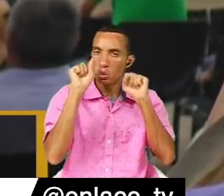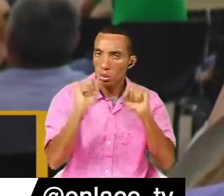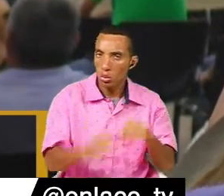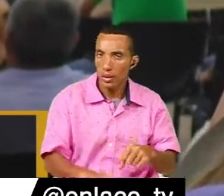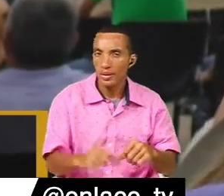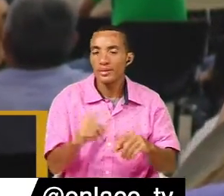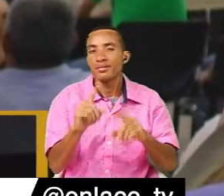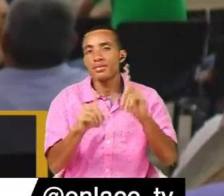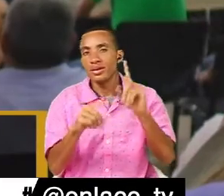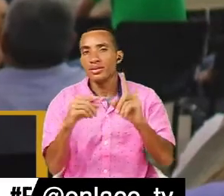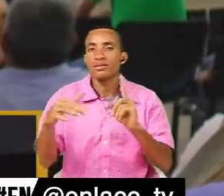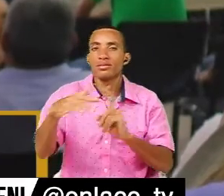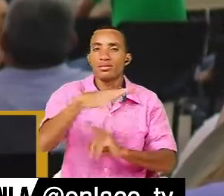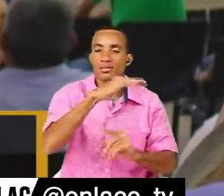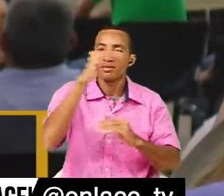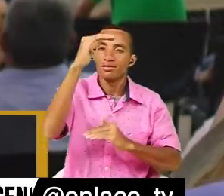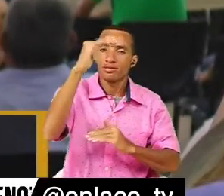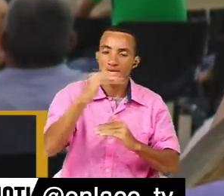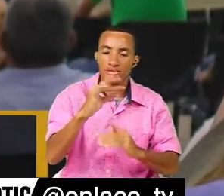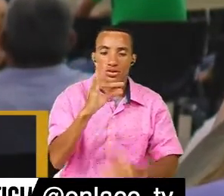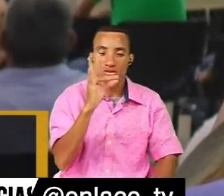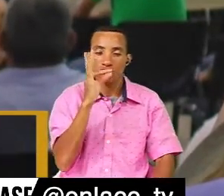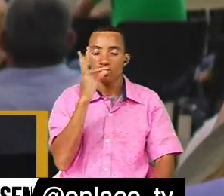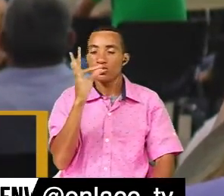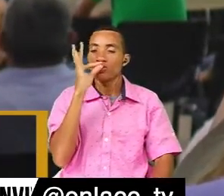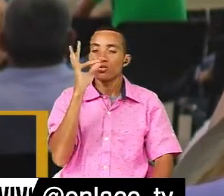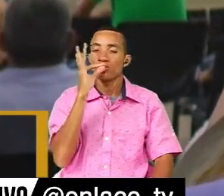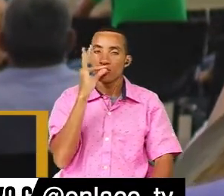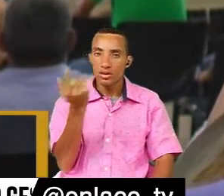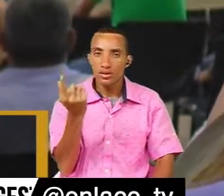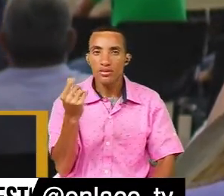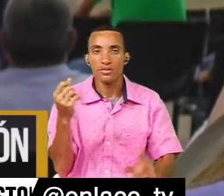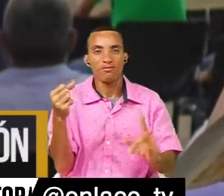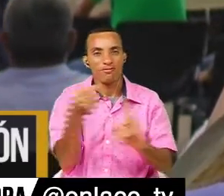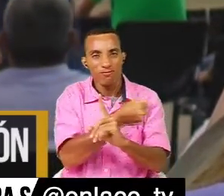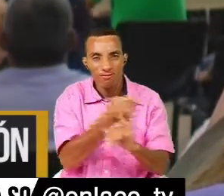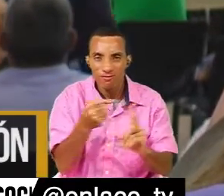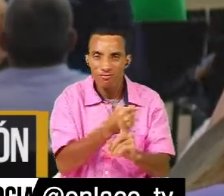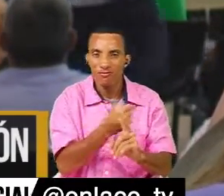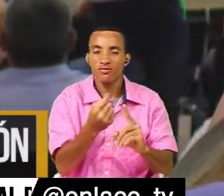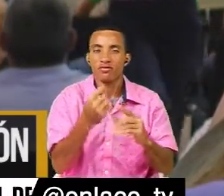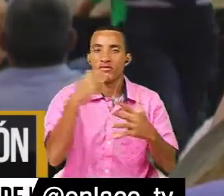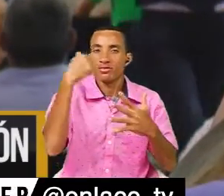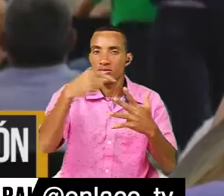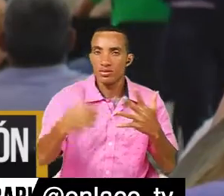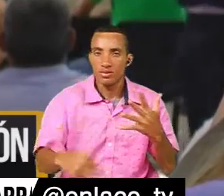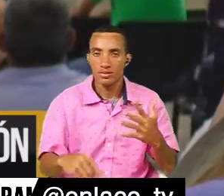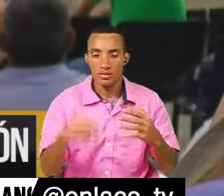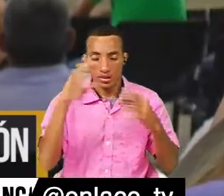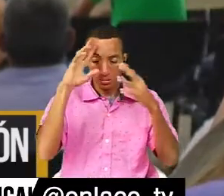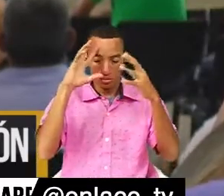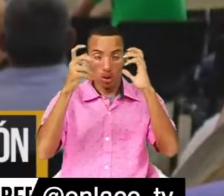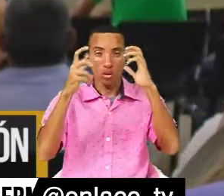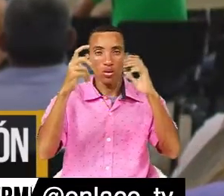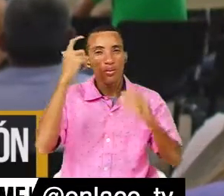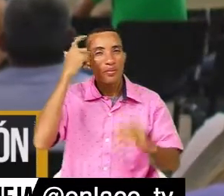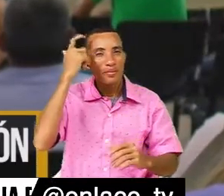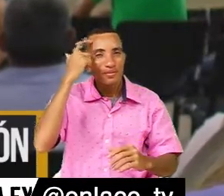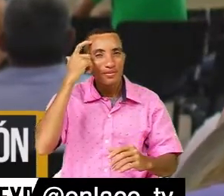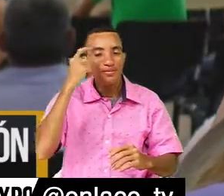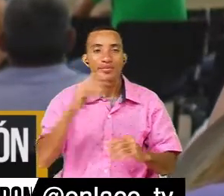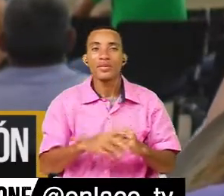situaciones que se están presentando de consumo de sustancias psicoactivas, de violencia, de cada uno de los trastornos mentales que se vienen presentando,